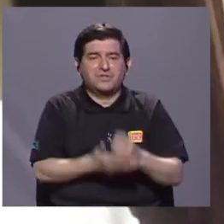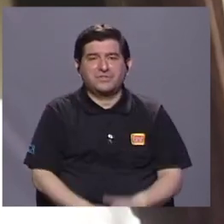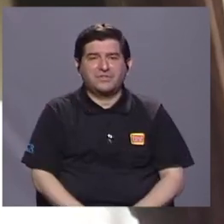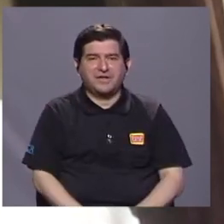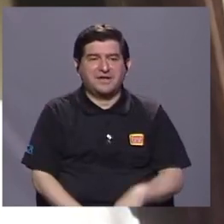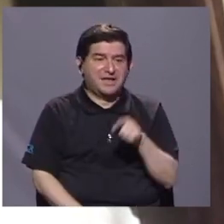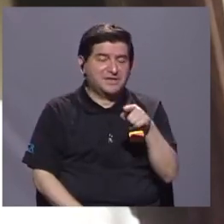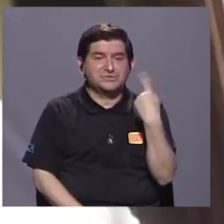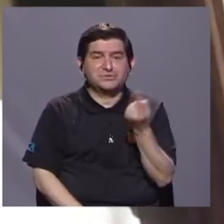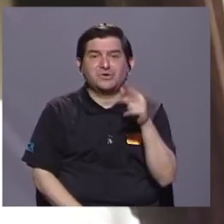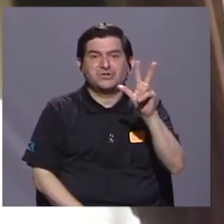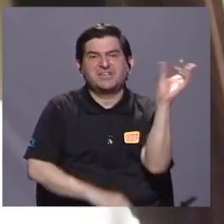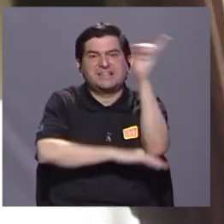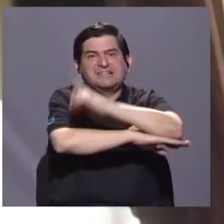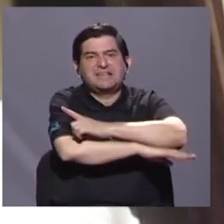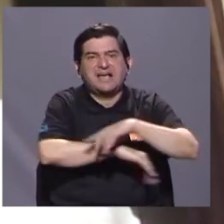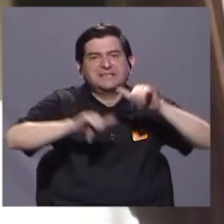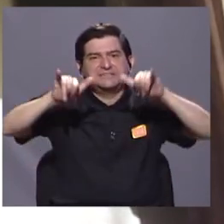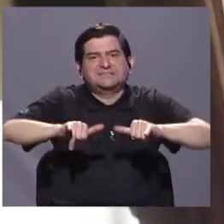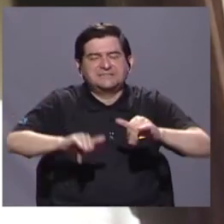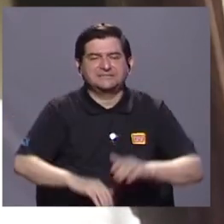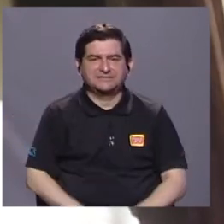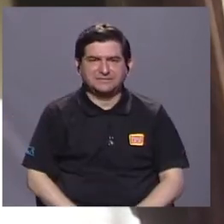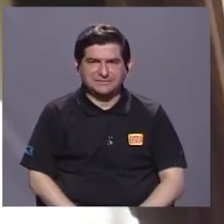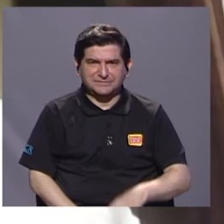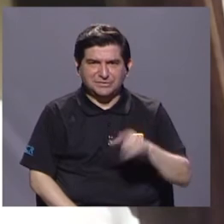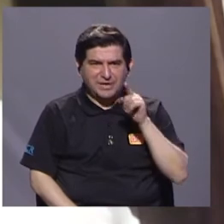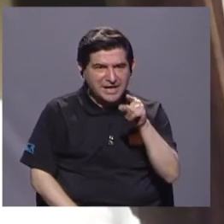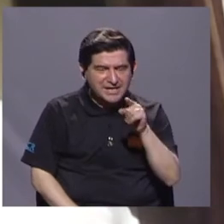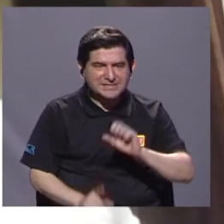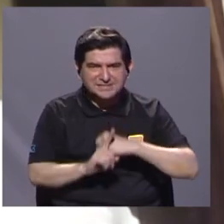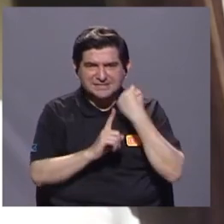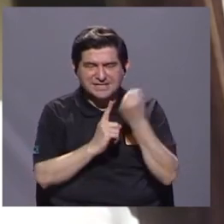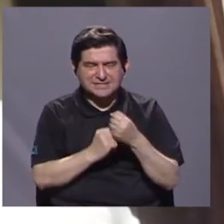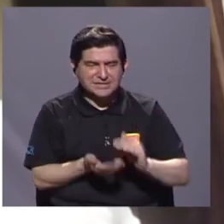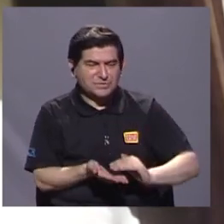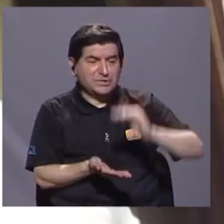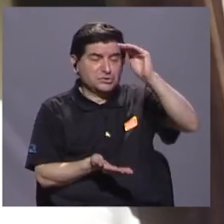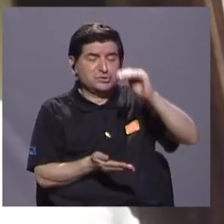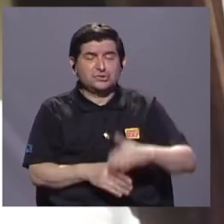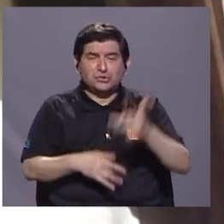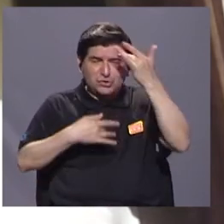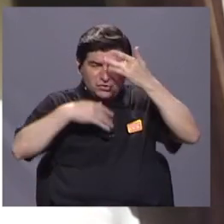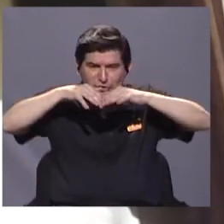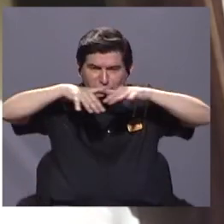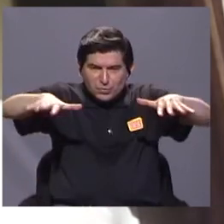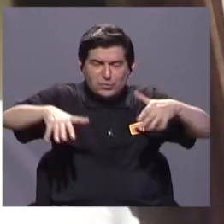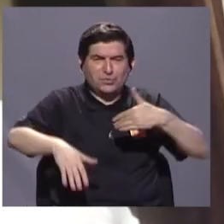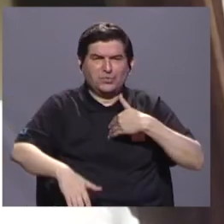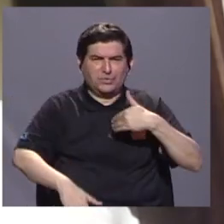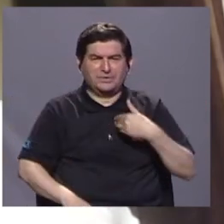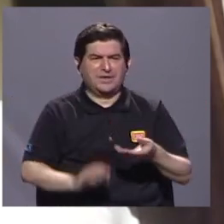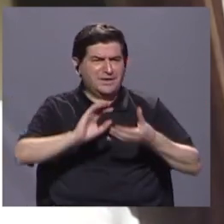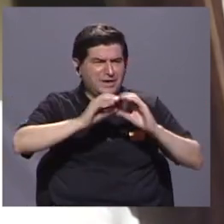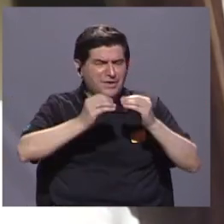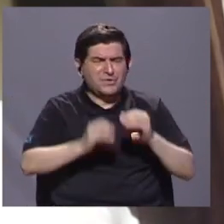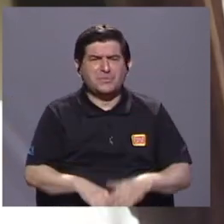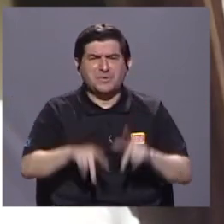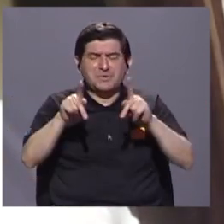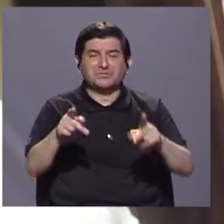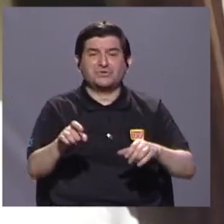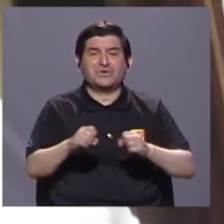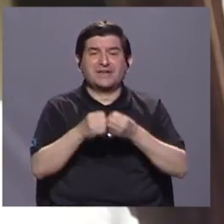duró 3 días. Entonces, cuando uno tiene estas tasas tan altas de contagio y en donde tenés una cantidad de